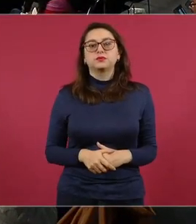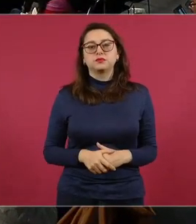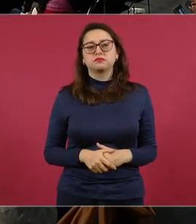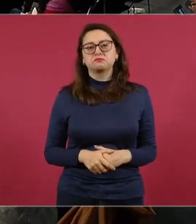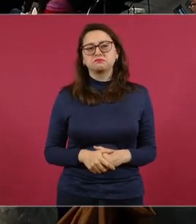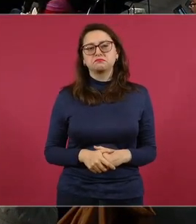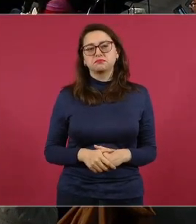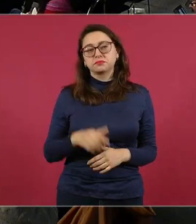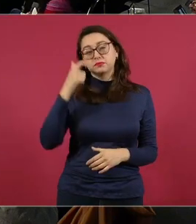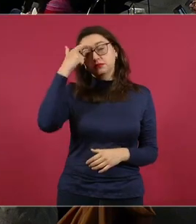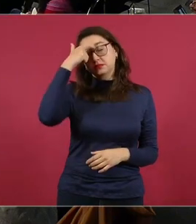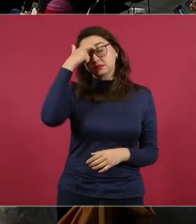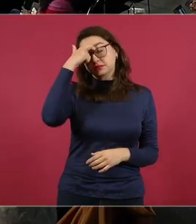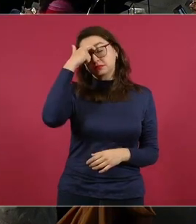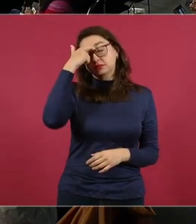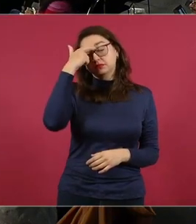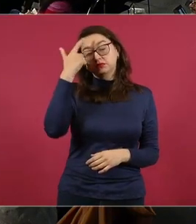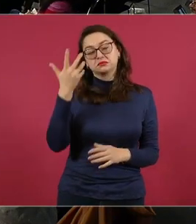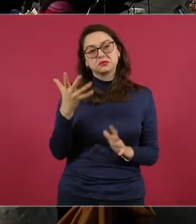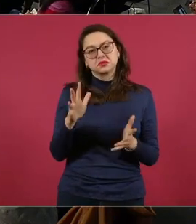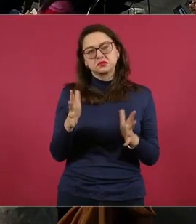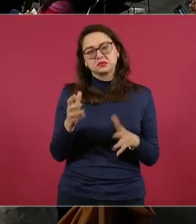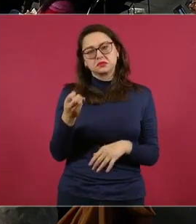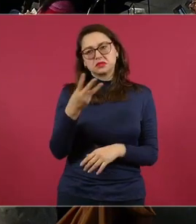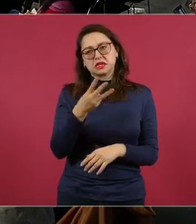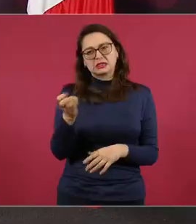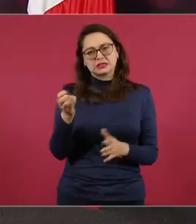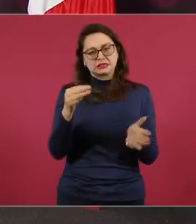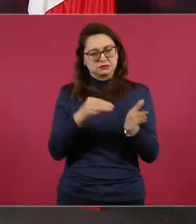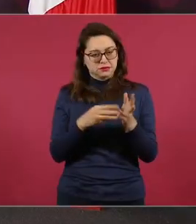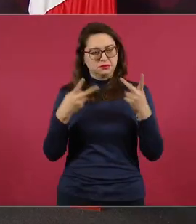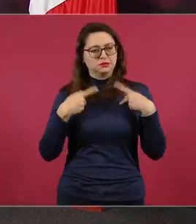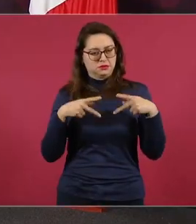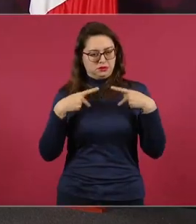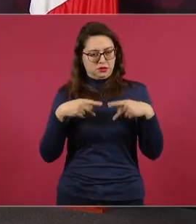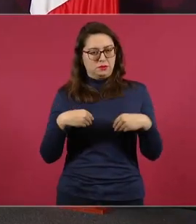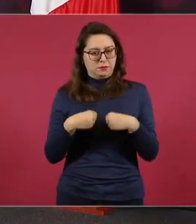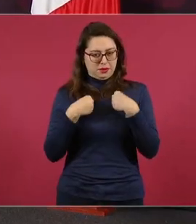tenía como 300,000 habitantes.